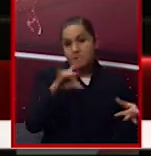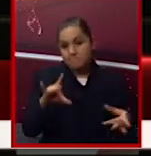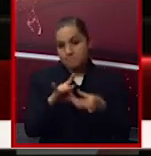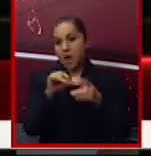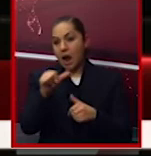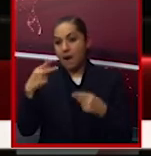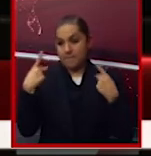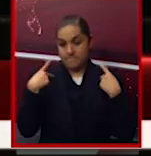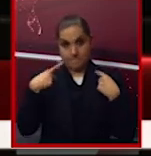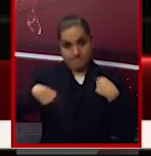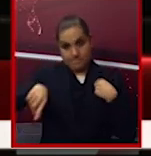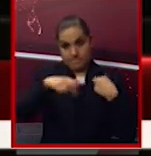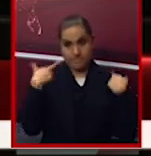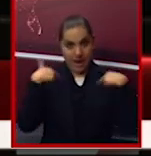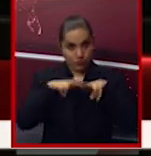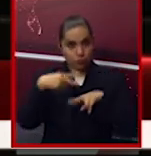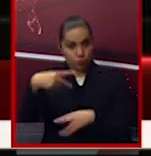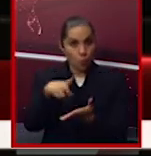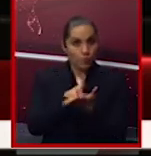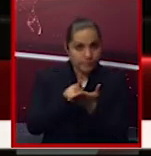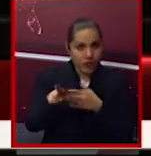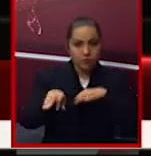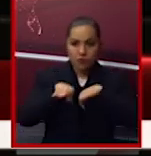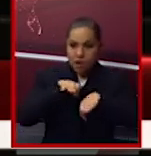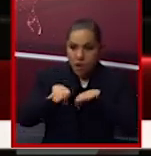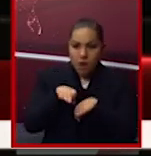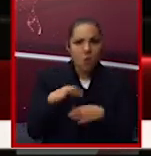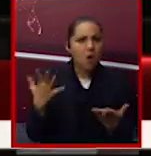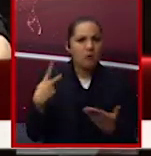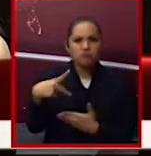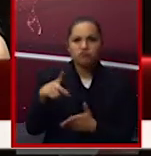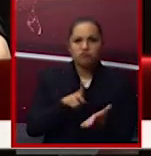los maestros. También se refirió a la situación económica.